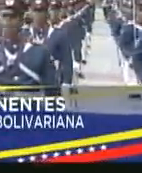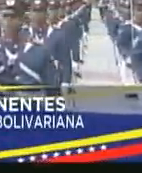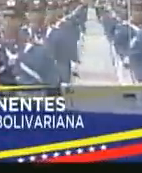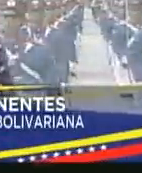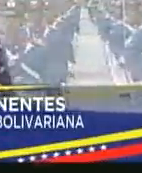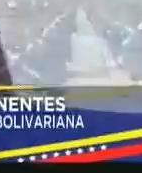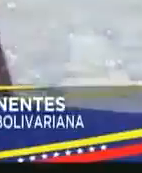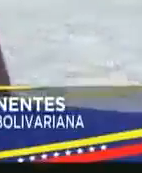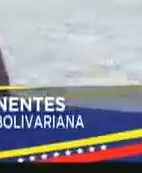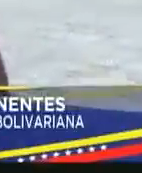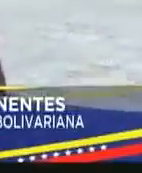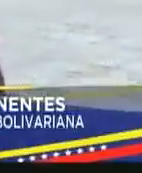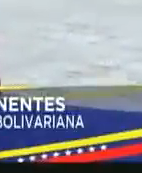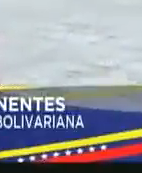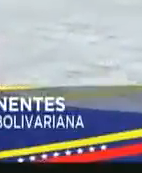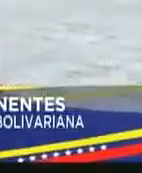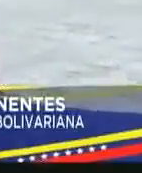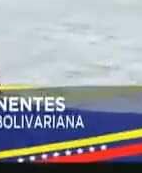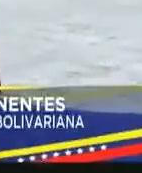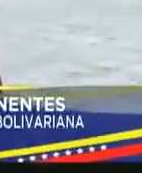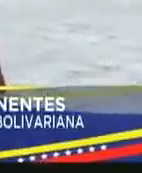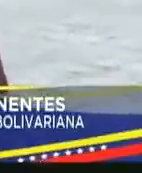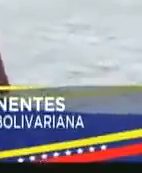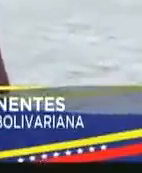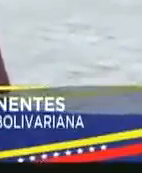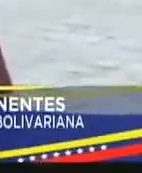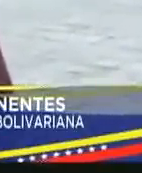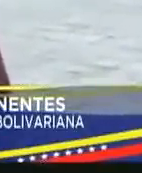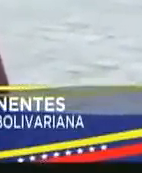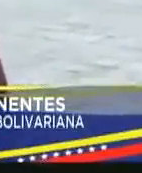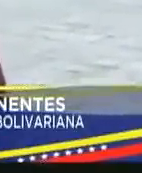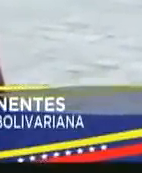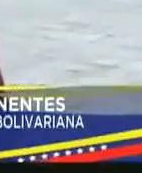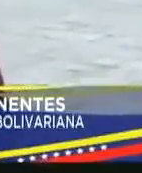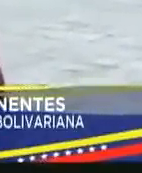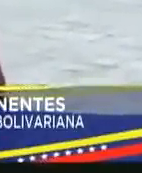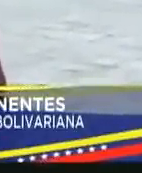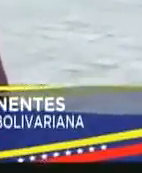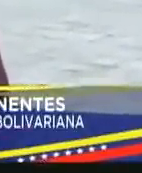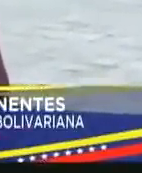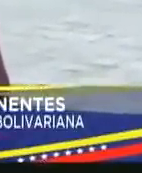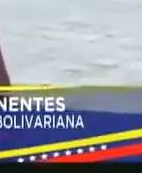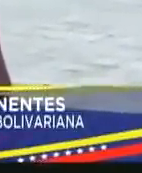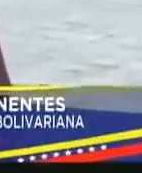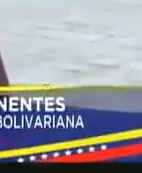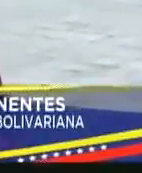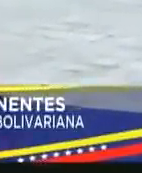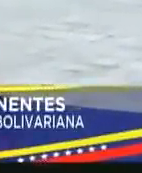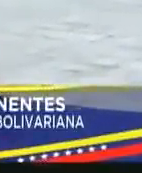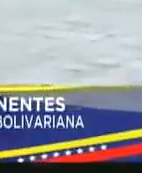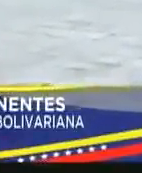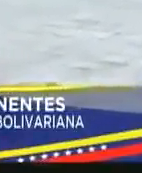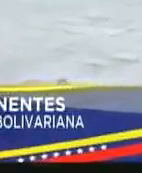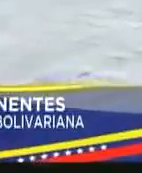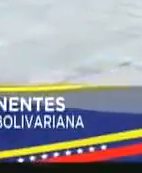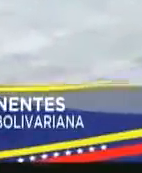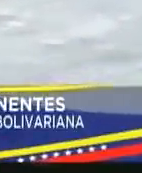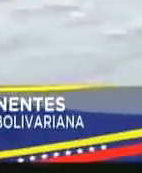¡Chávez vive! ¡La patria sigue! Mi comandante en jefe, le invito a pasar revista a la agrupación de parada. Muy bien.